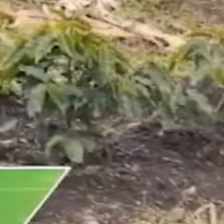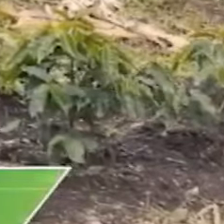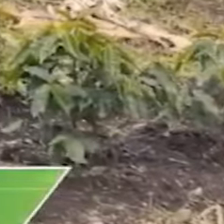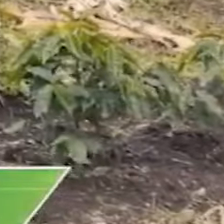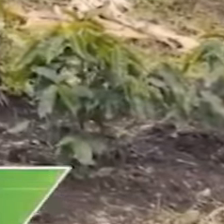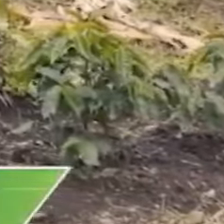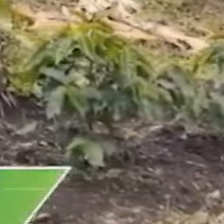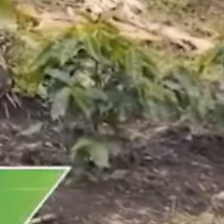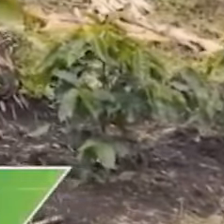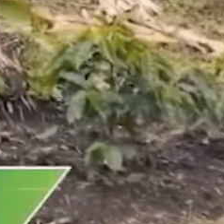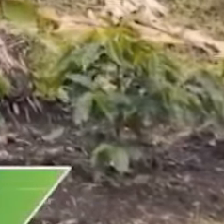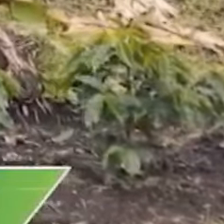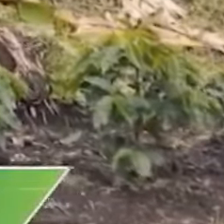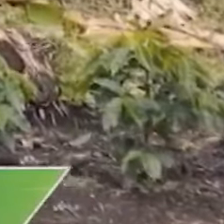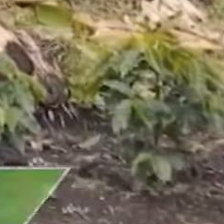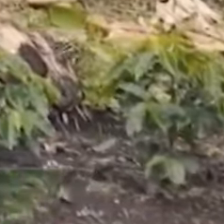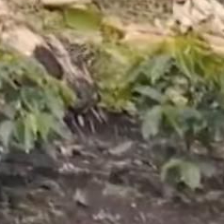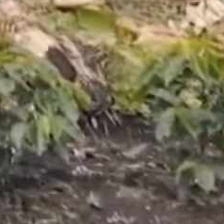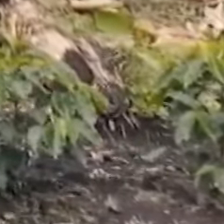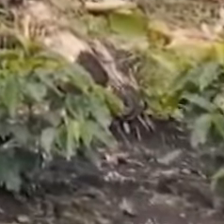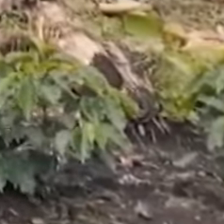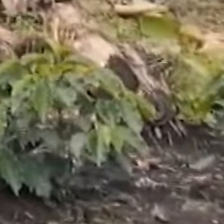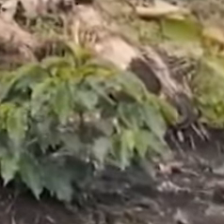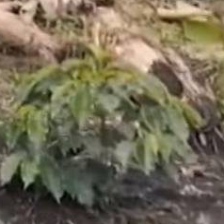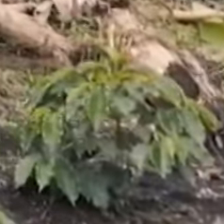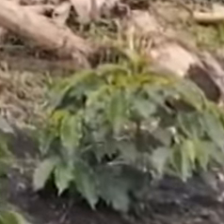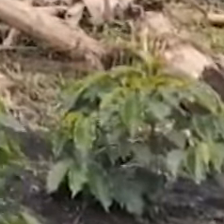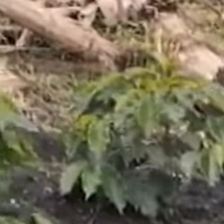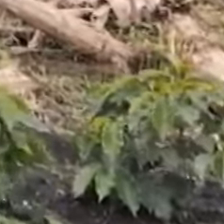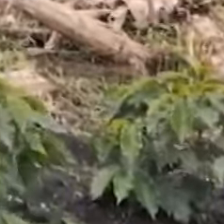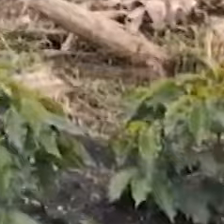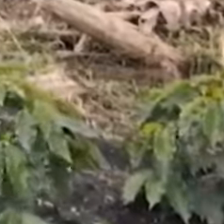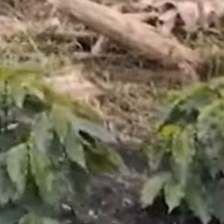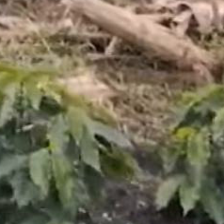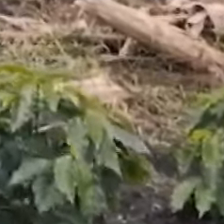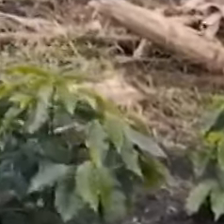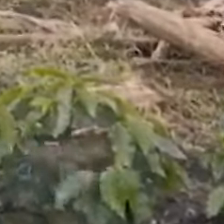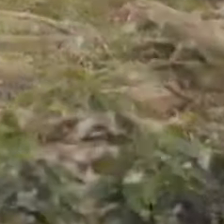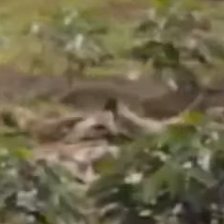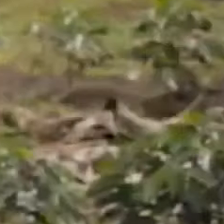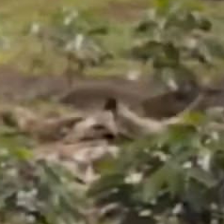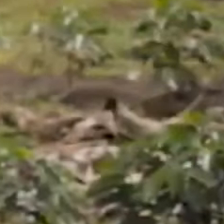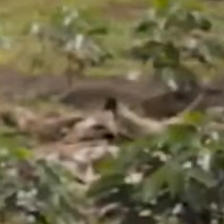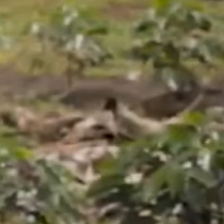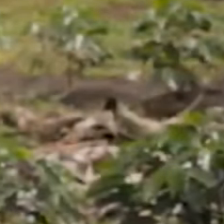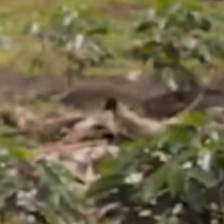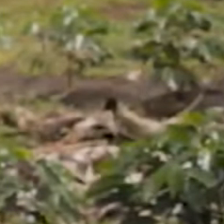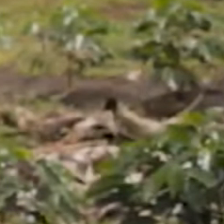Me están facilitando los fertilizantes, algunas enmiendas como las cales,